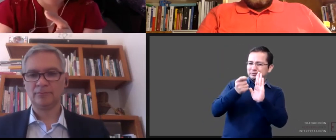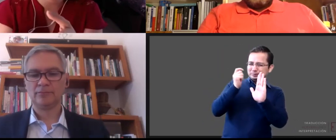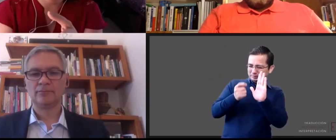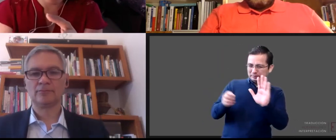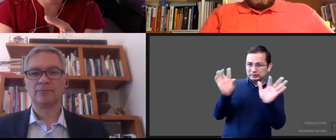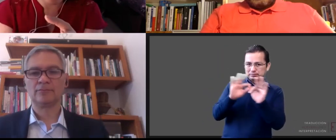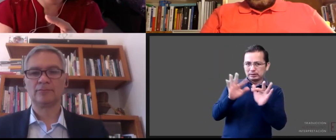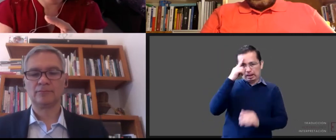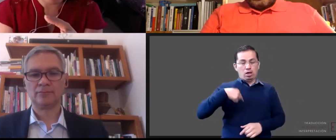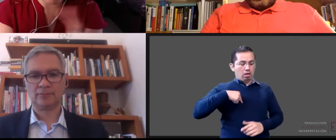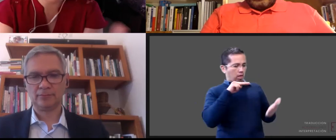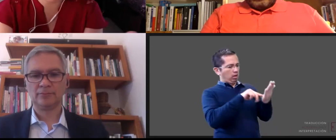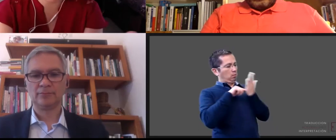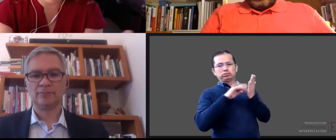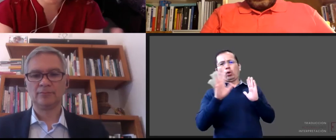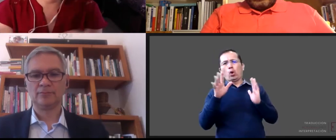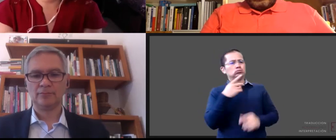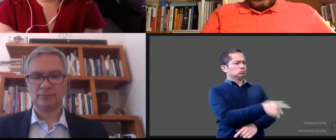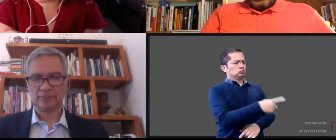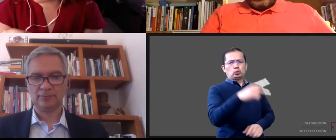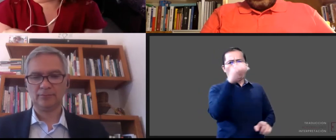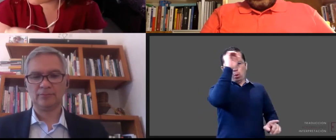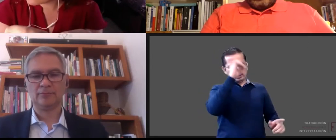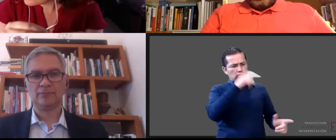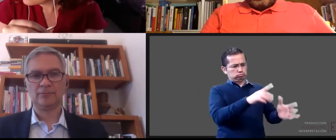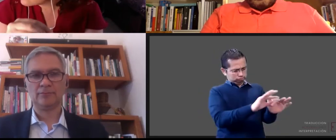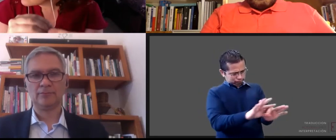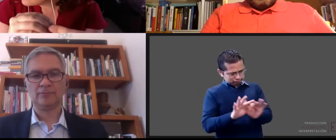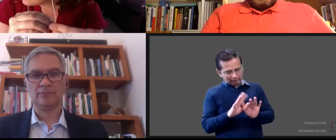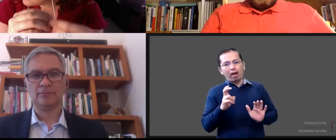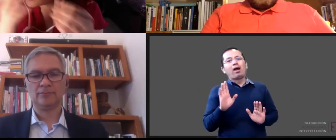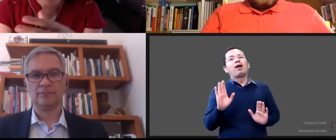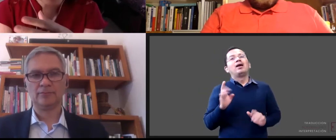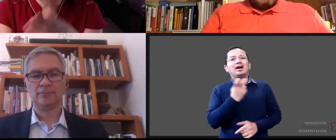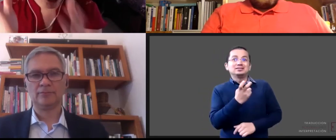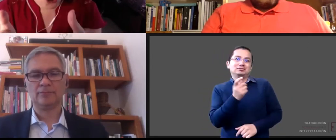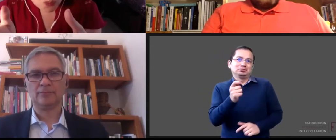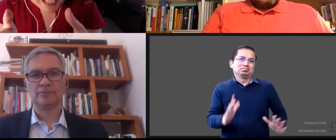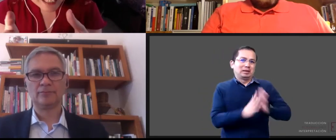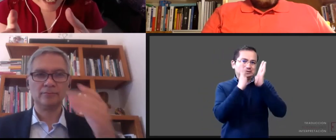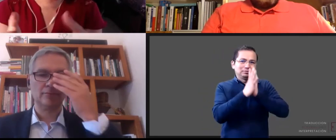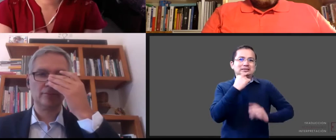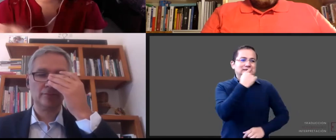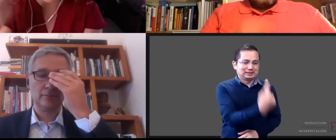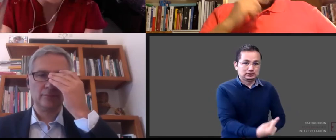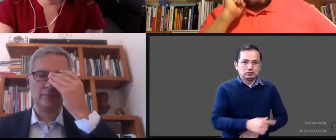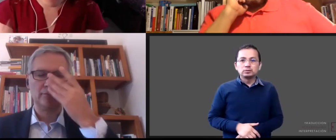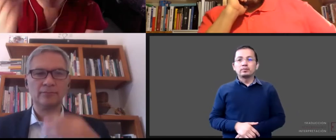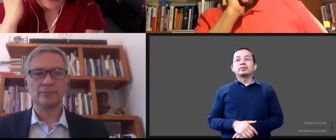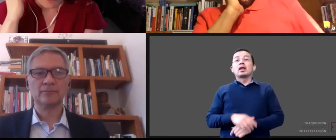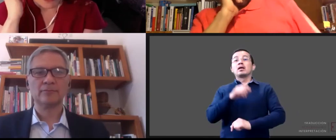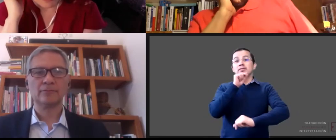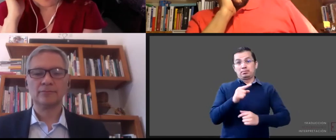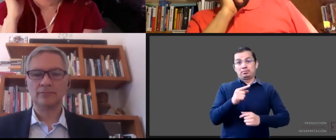sesgar la participación y la opinión de las niñas y los niños. Entonces, tanto en ese ejercicio como en este que escucho, como en el que acaba de